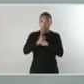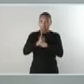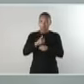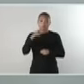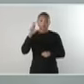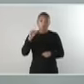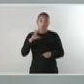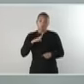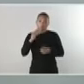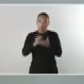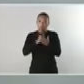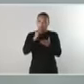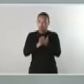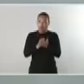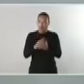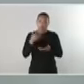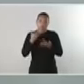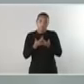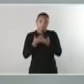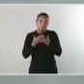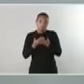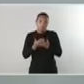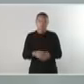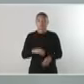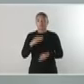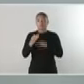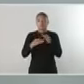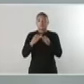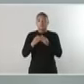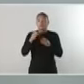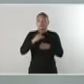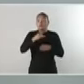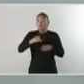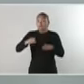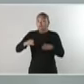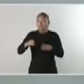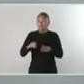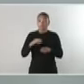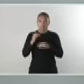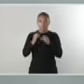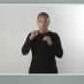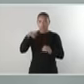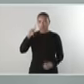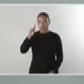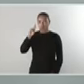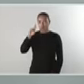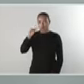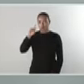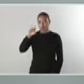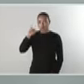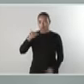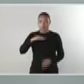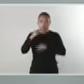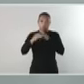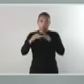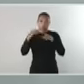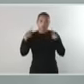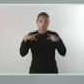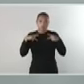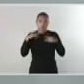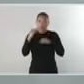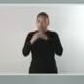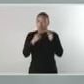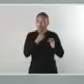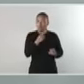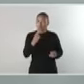los sectores productivos los agricultores a las ganaderos al sector Industrial a todos y cada uno de ustedes que son los que